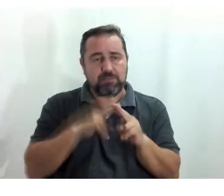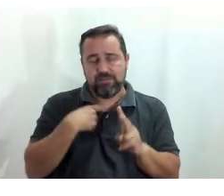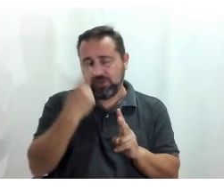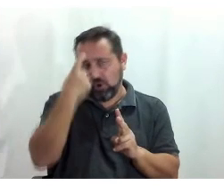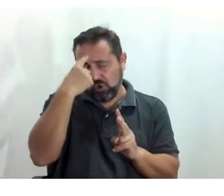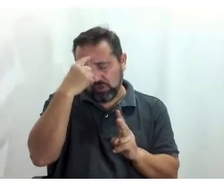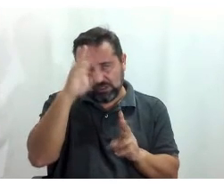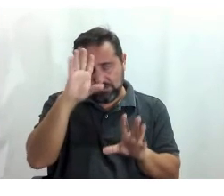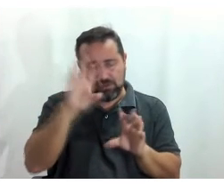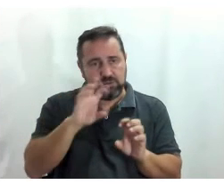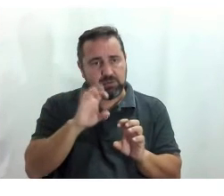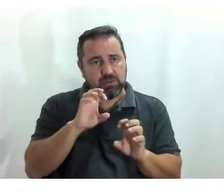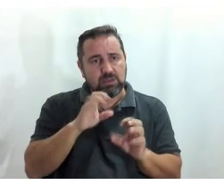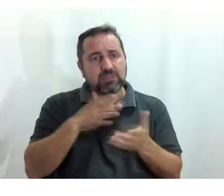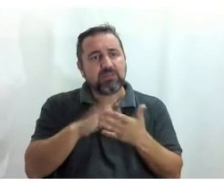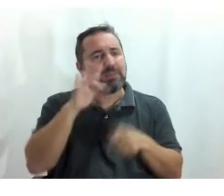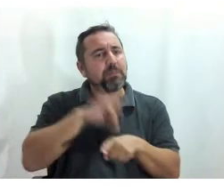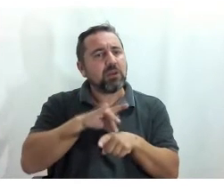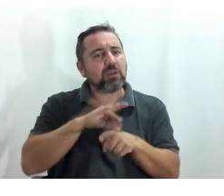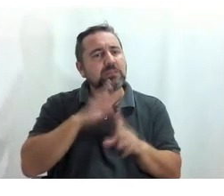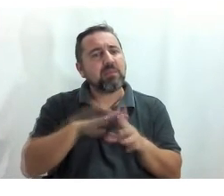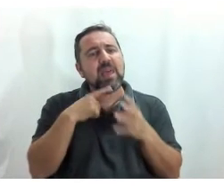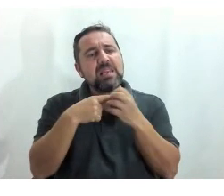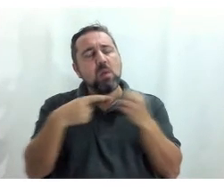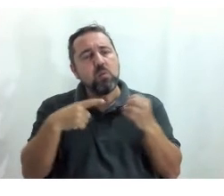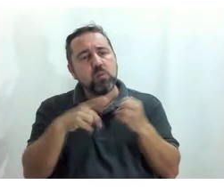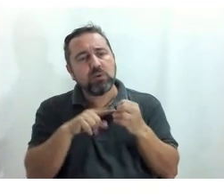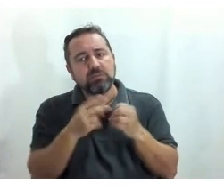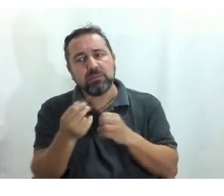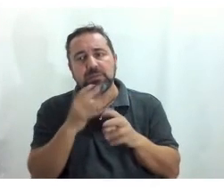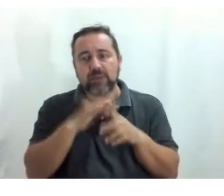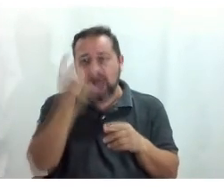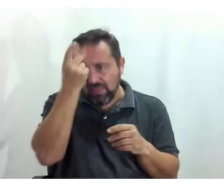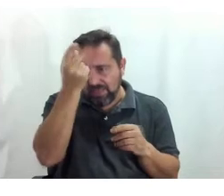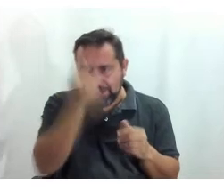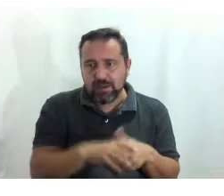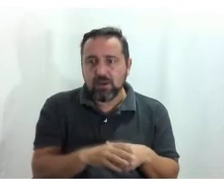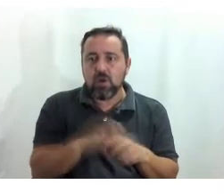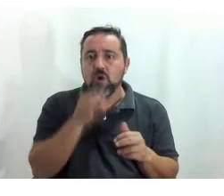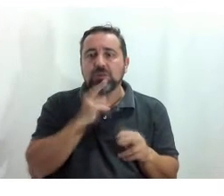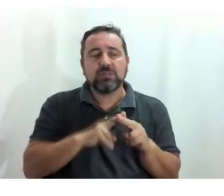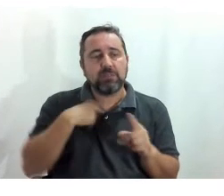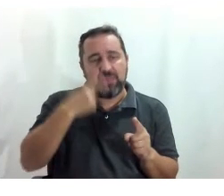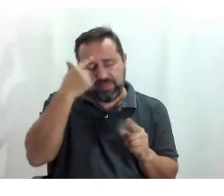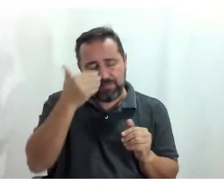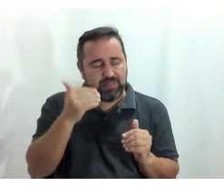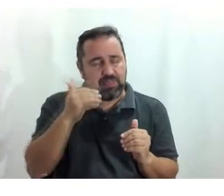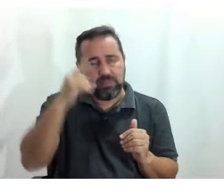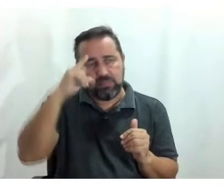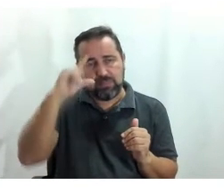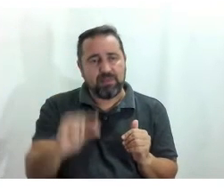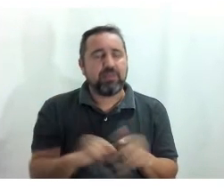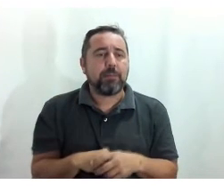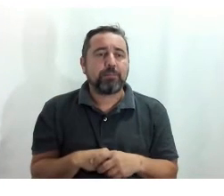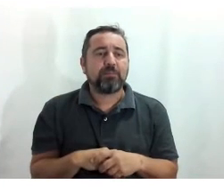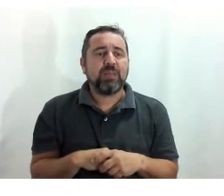directamente relacionada con patologías de tipo neurodegenerativo, como pueda ser el Alzheimer o la demencia. Por último, la tercera razón